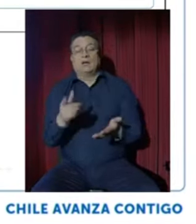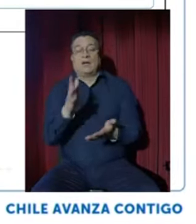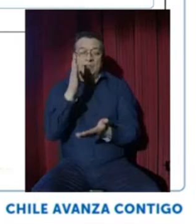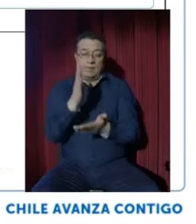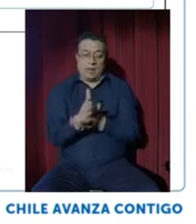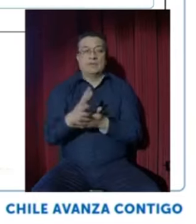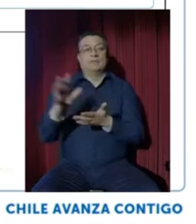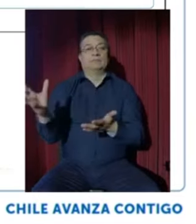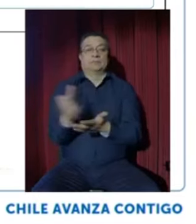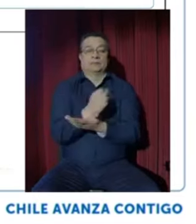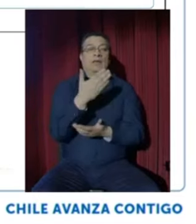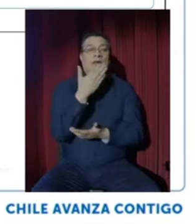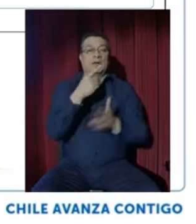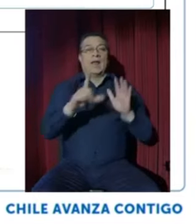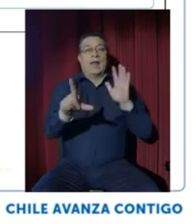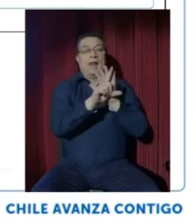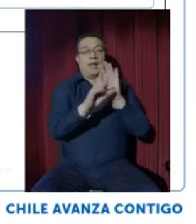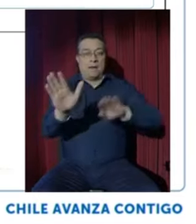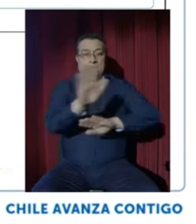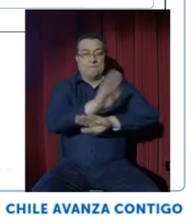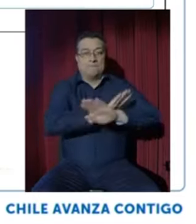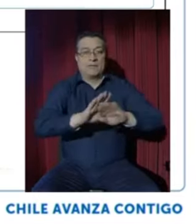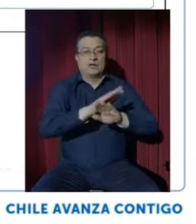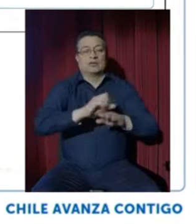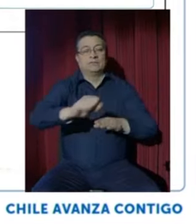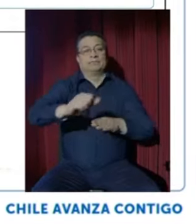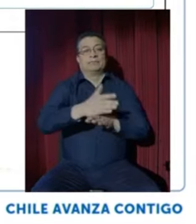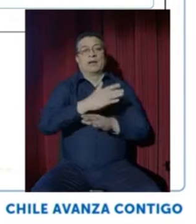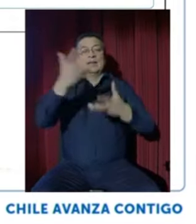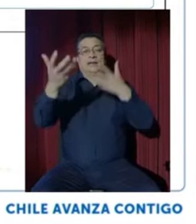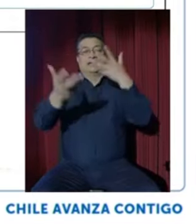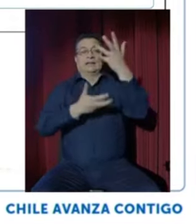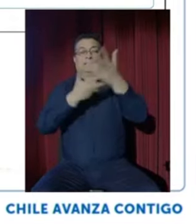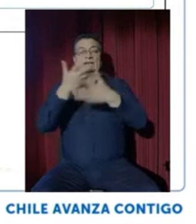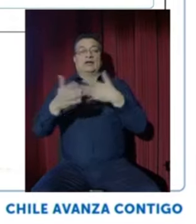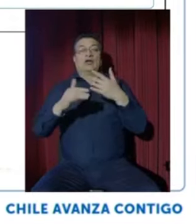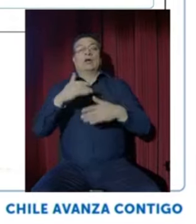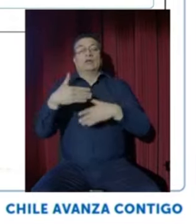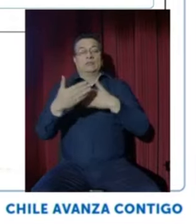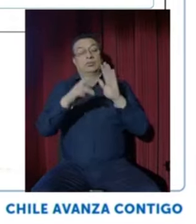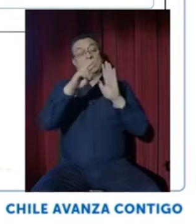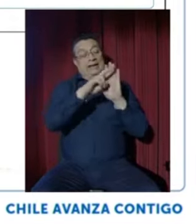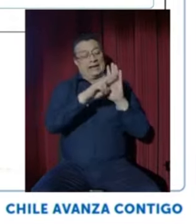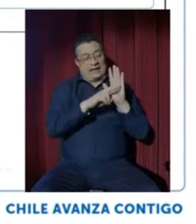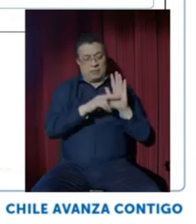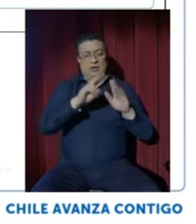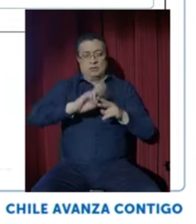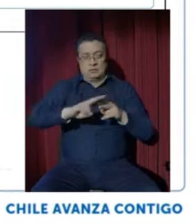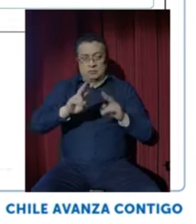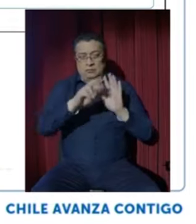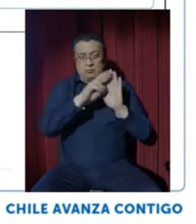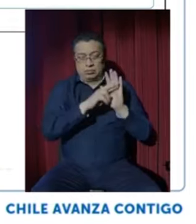sacar adelante también la ley de prevención de incendio y el desarrollo de los reglamentos Esto va a contribuir Como por